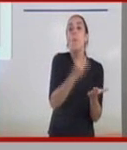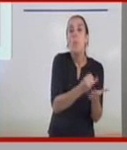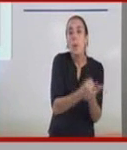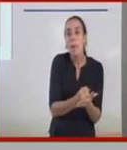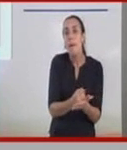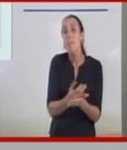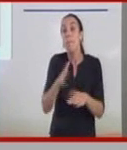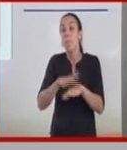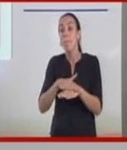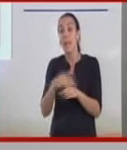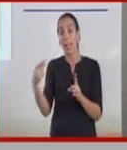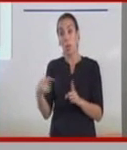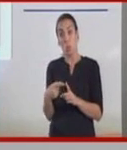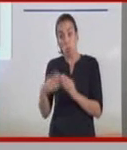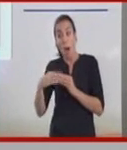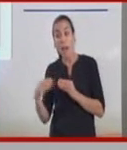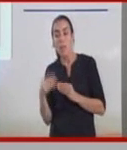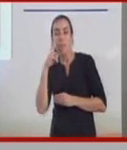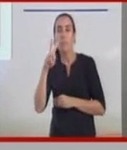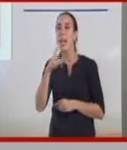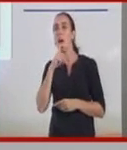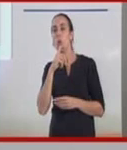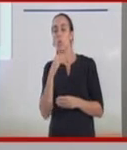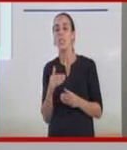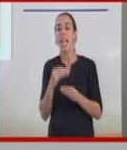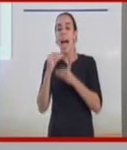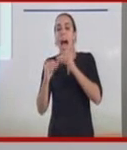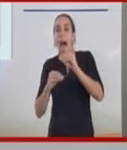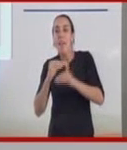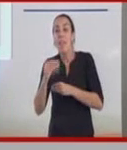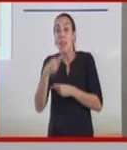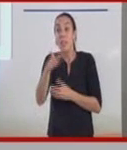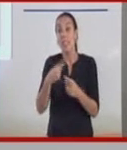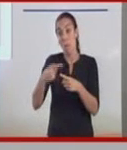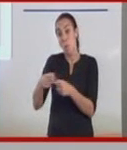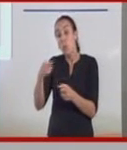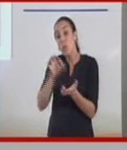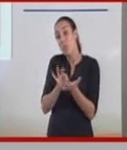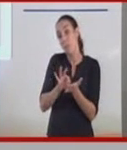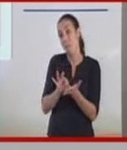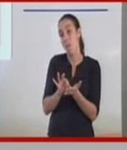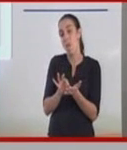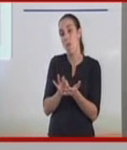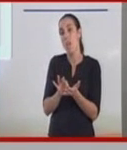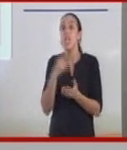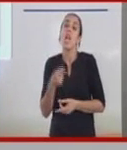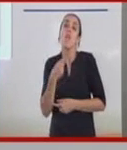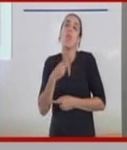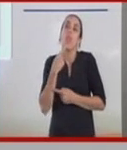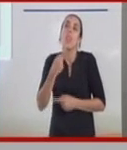el usuario pueda ir viendo cómo se está construyendo ese producto o servicio e ir aportando su